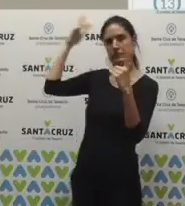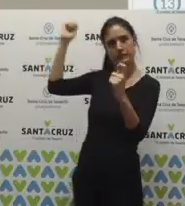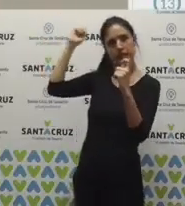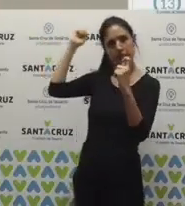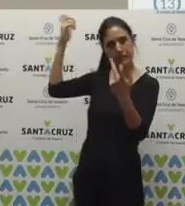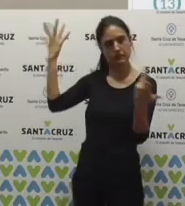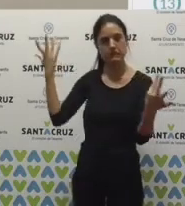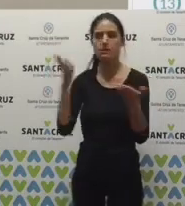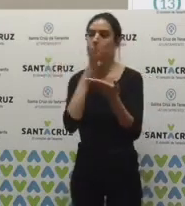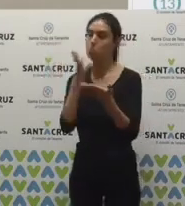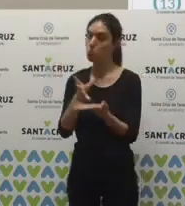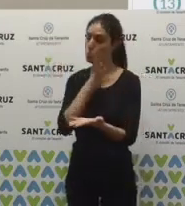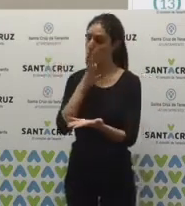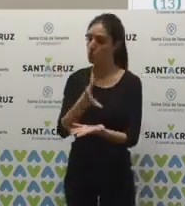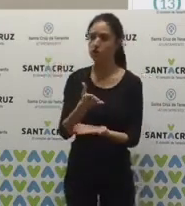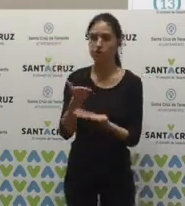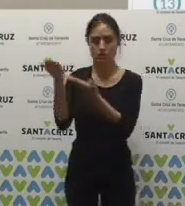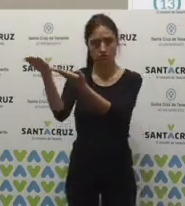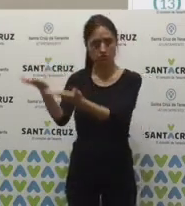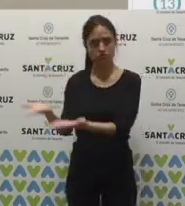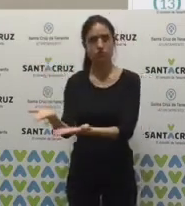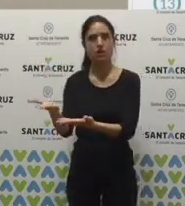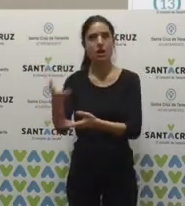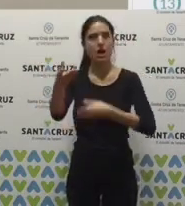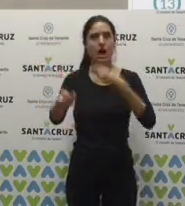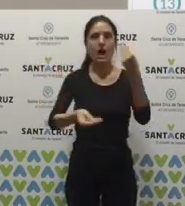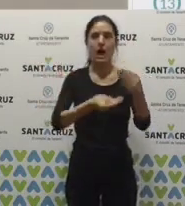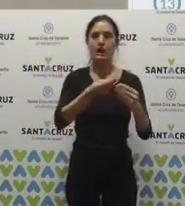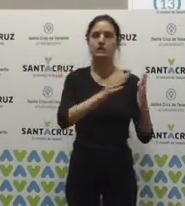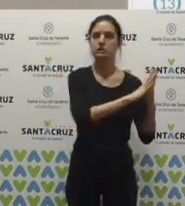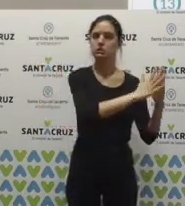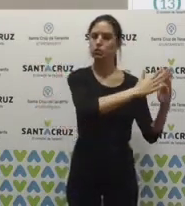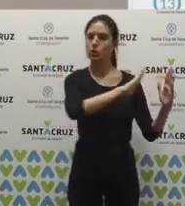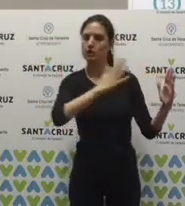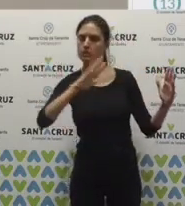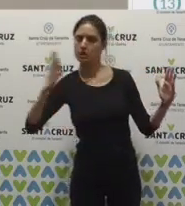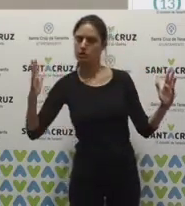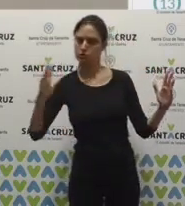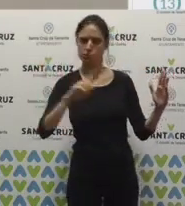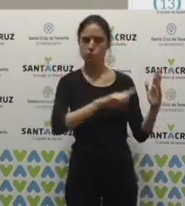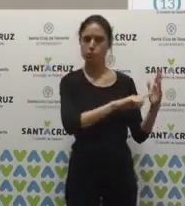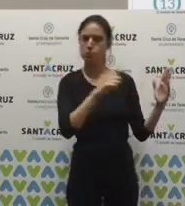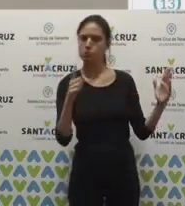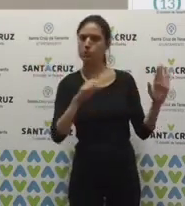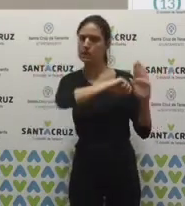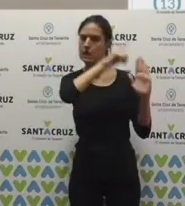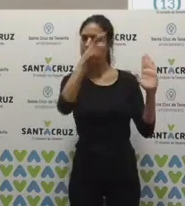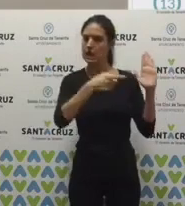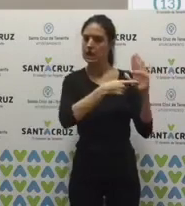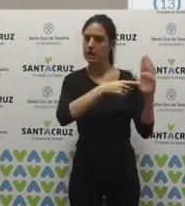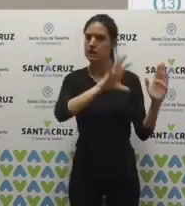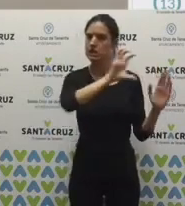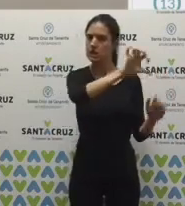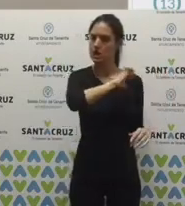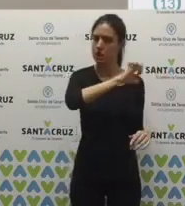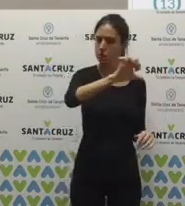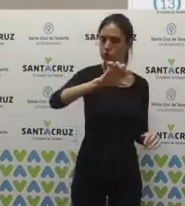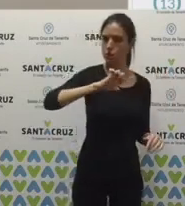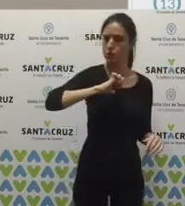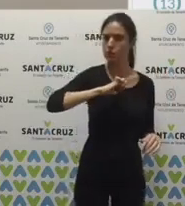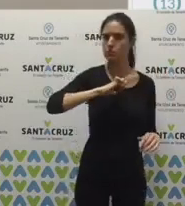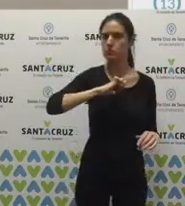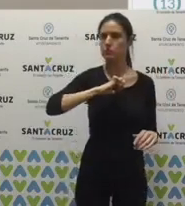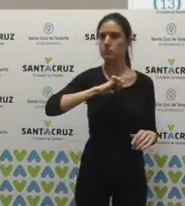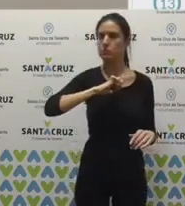porque bueno hace un repaso del amparo legal que da a la autonomía de las organizativas de